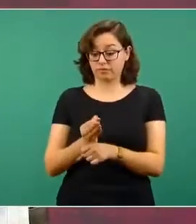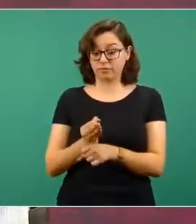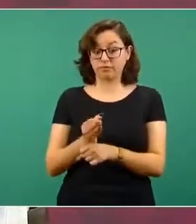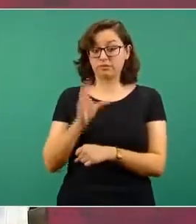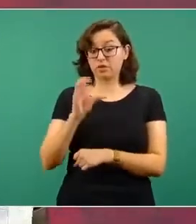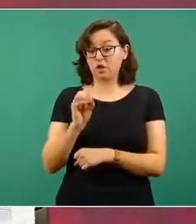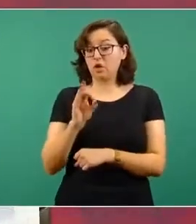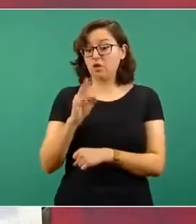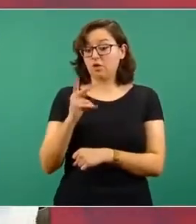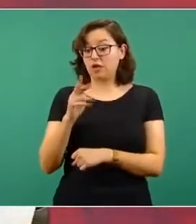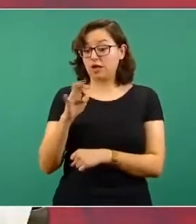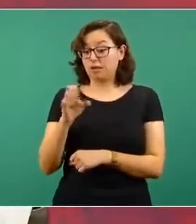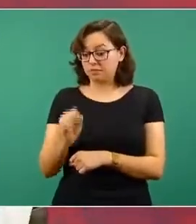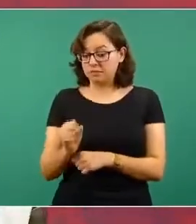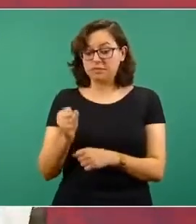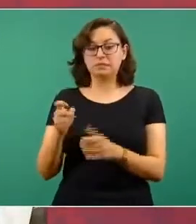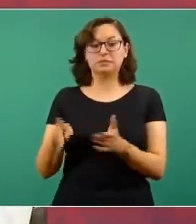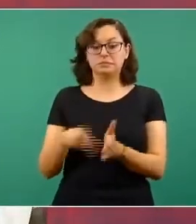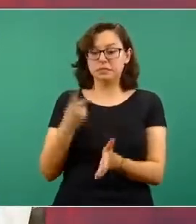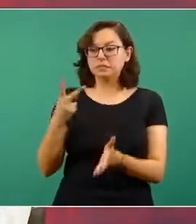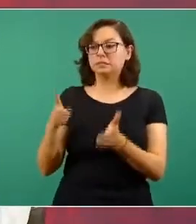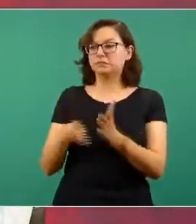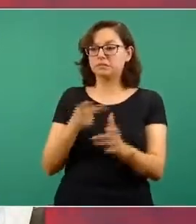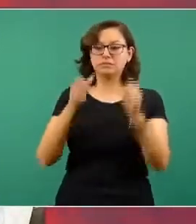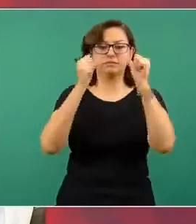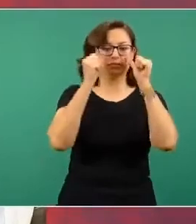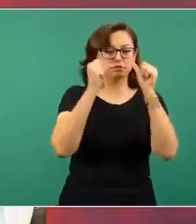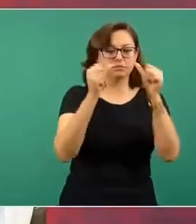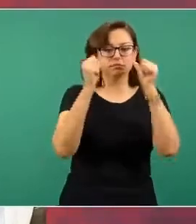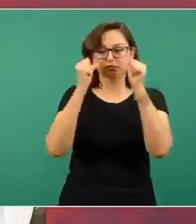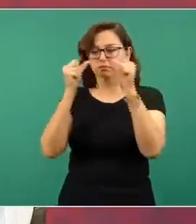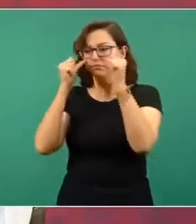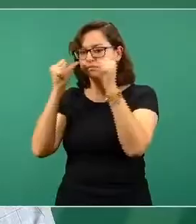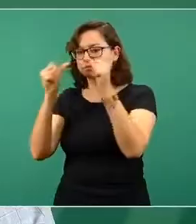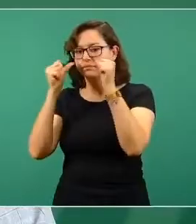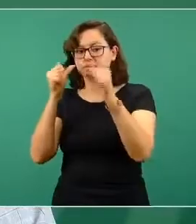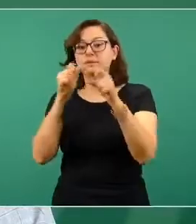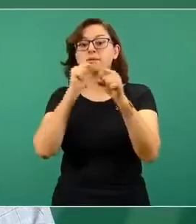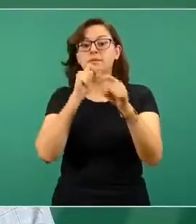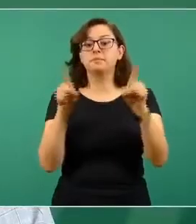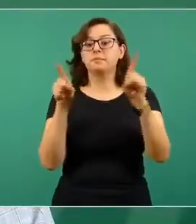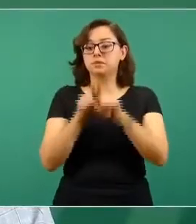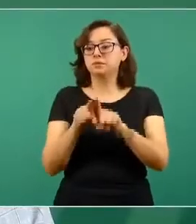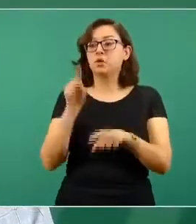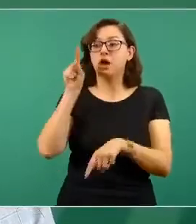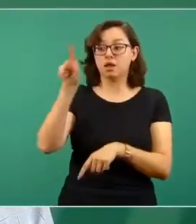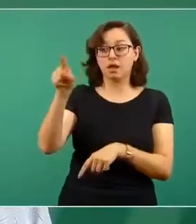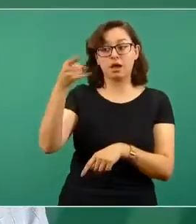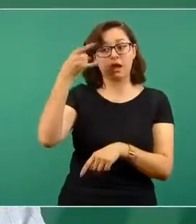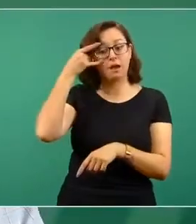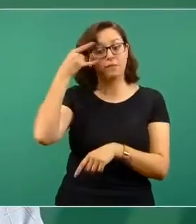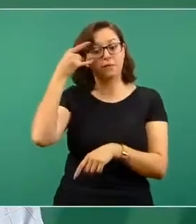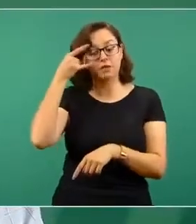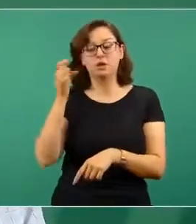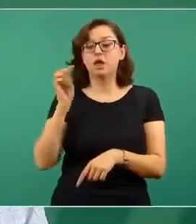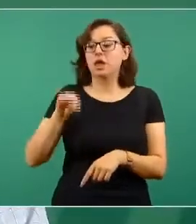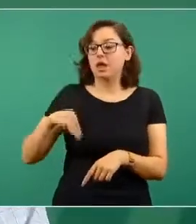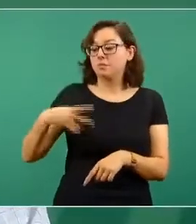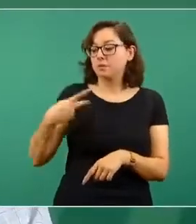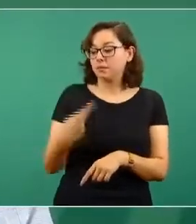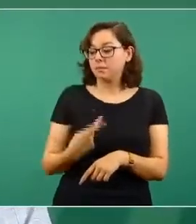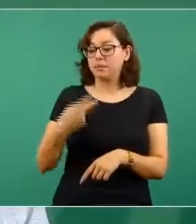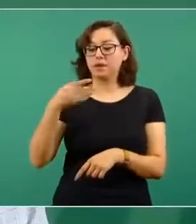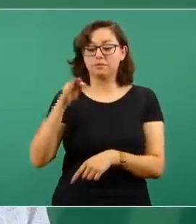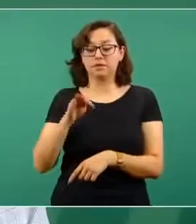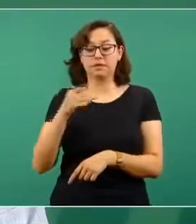manera activa, y esto es a solicitud de los Ministerios Públicos y la Fiscalía General de la República, ha